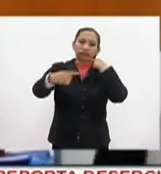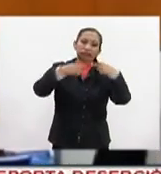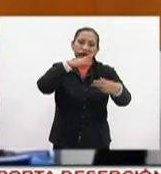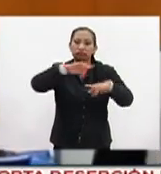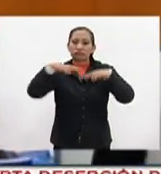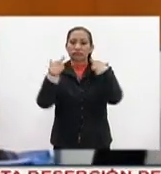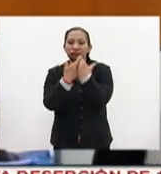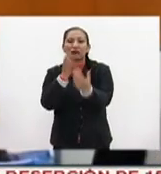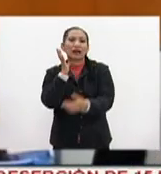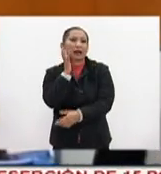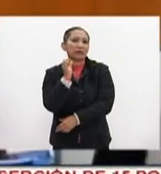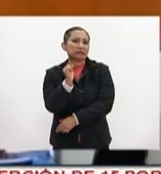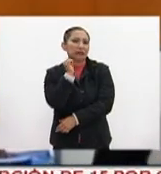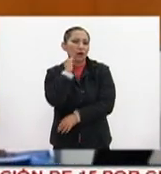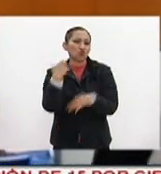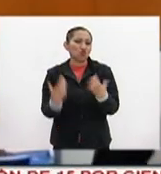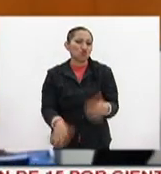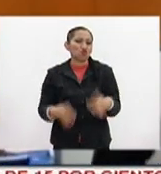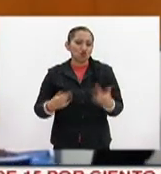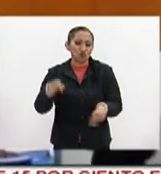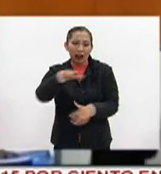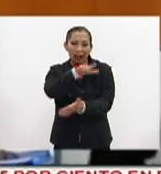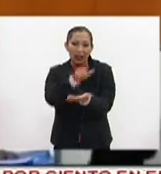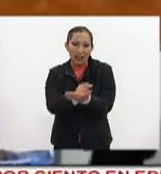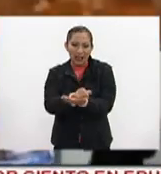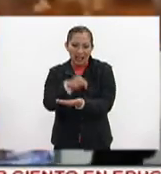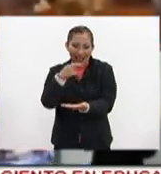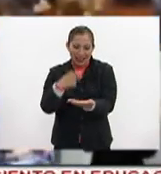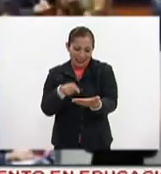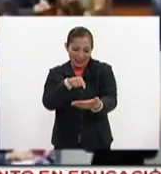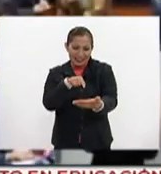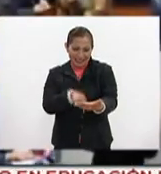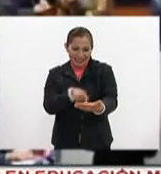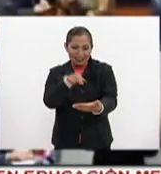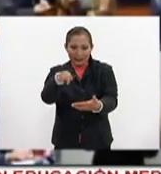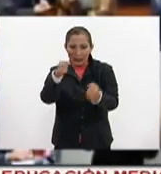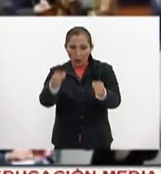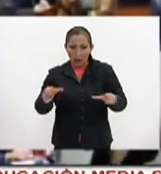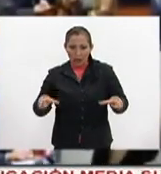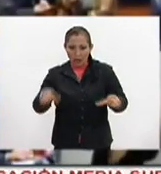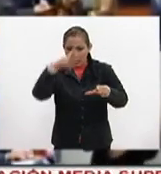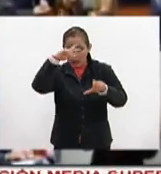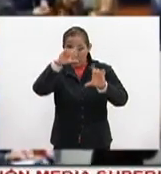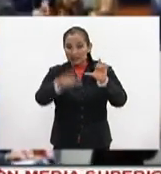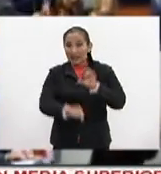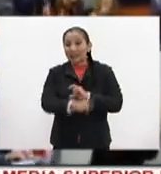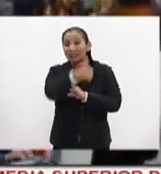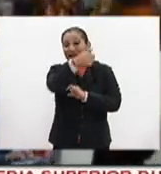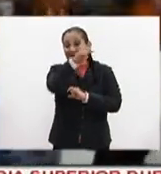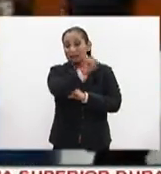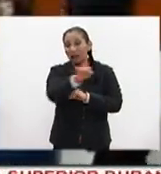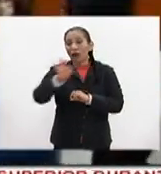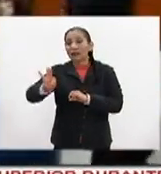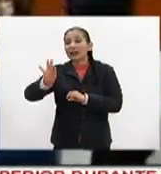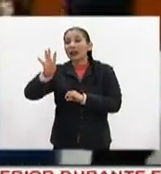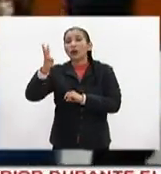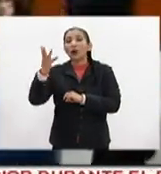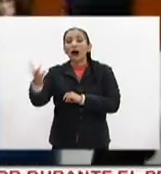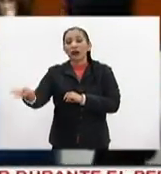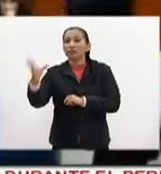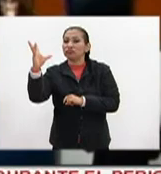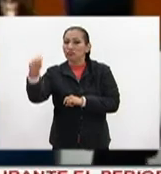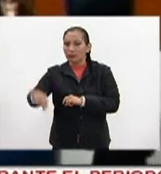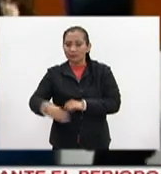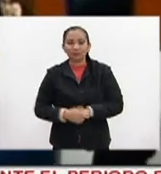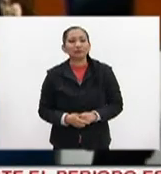en la Cámara de Senadores de esta ley de seguridad interior. 76 votos a favor y 44